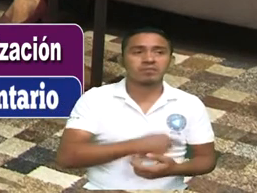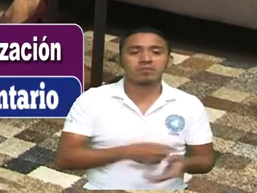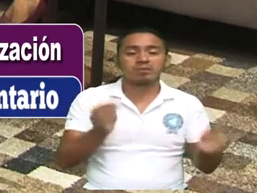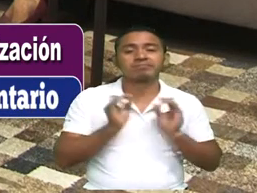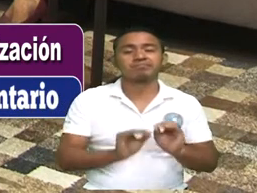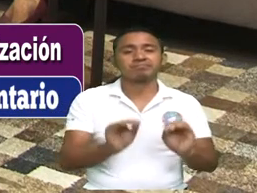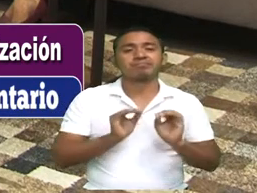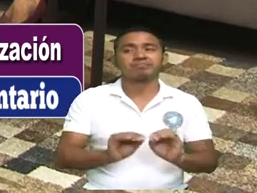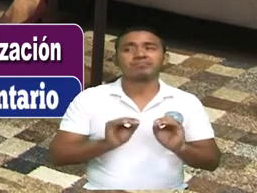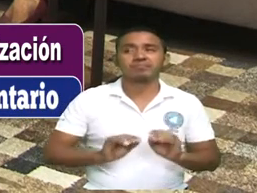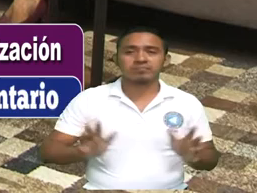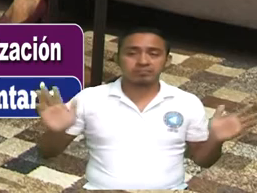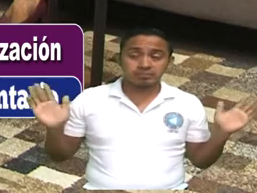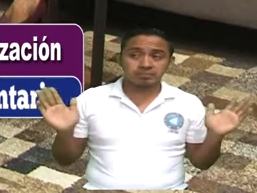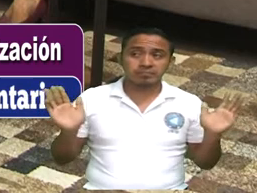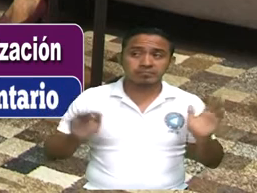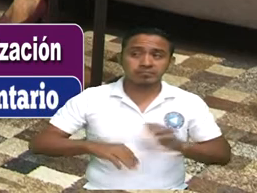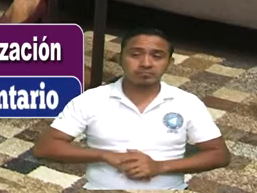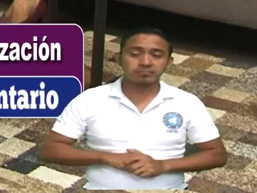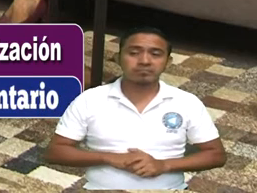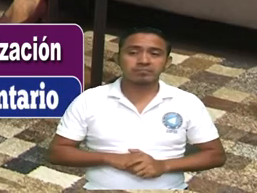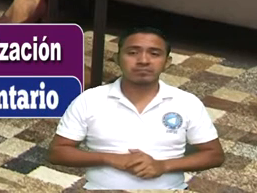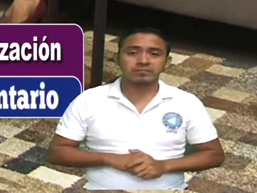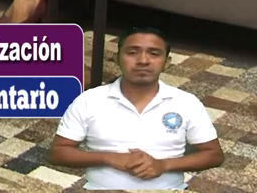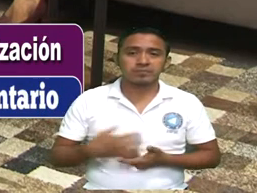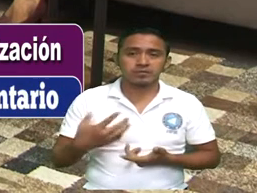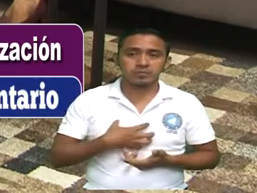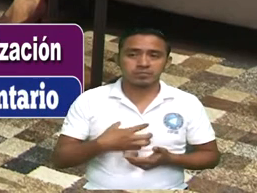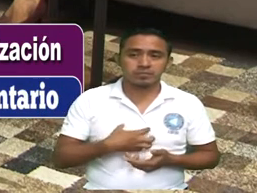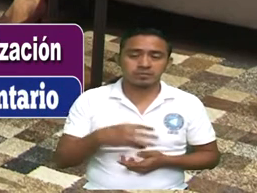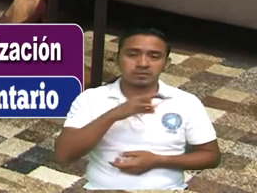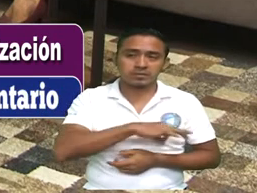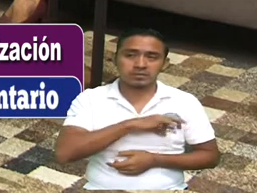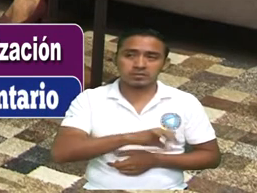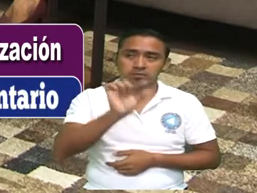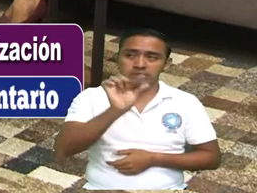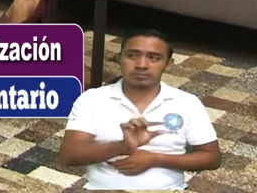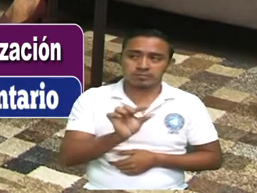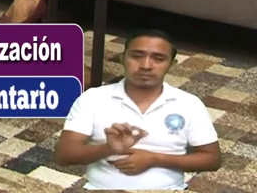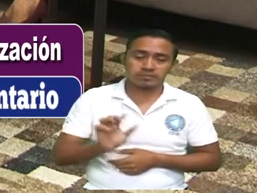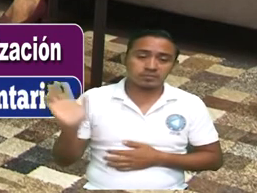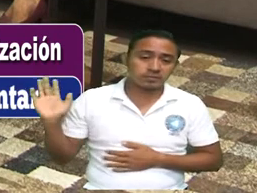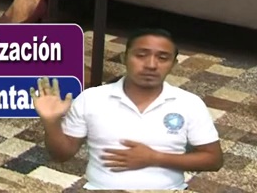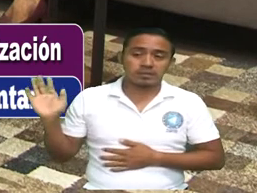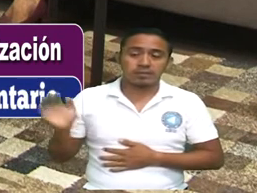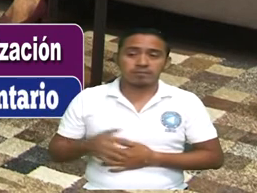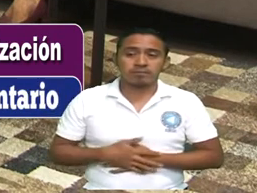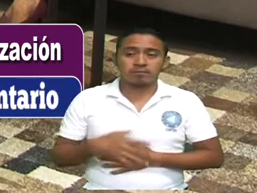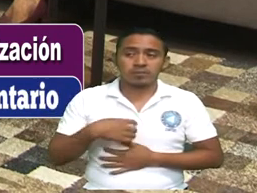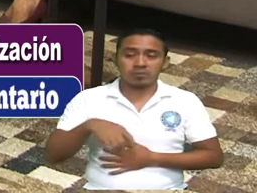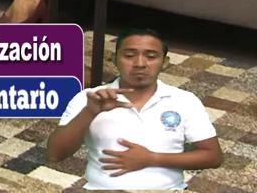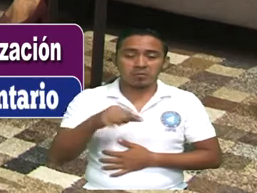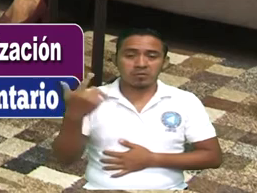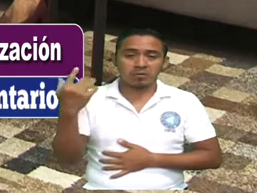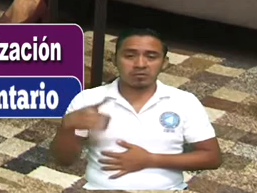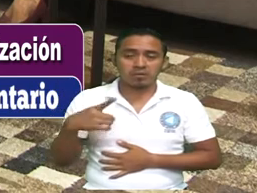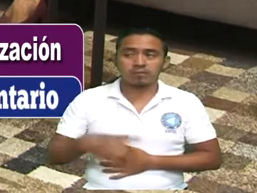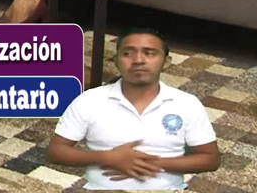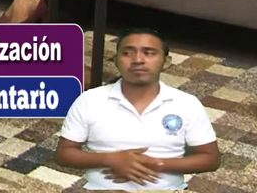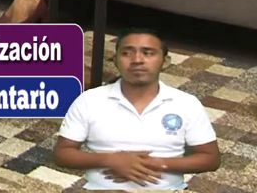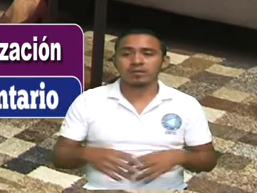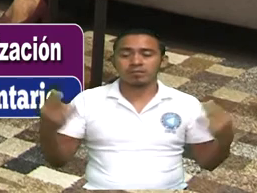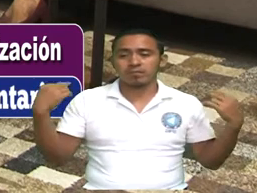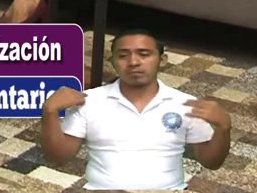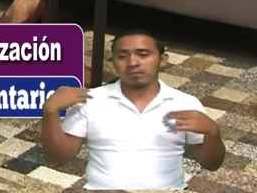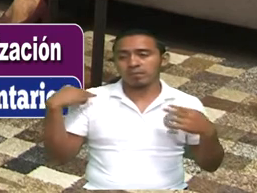clase, porque lógicamente pues era menos lo que ganaba y era menos lo que a lo que tenía derecho. El maestro graduado pues